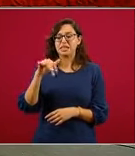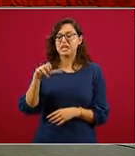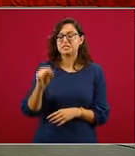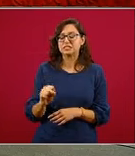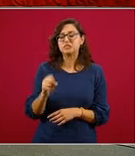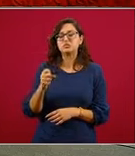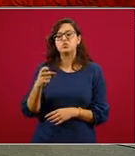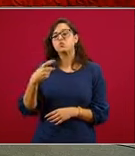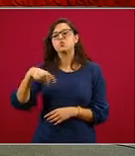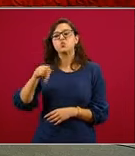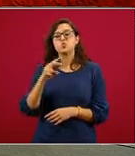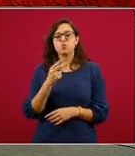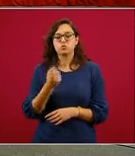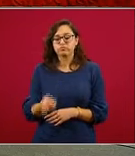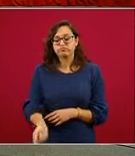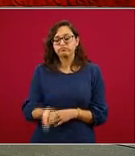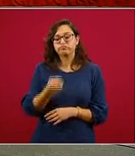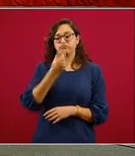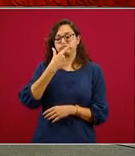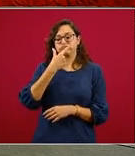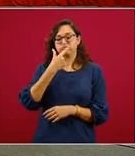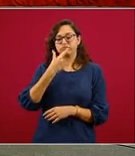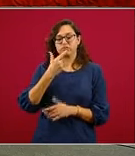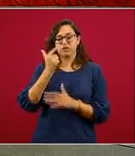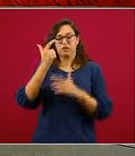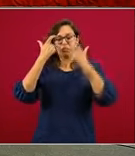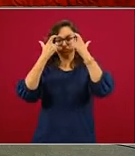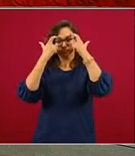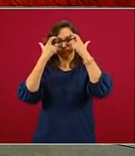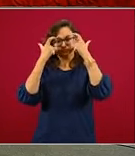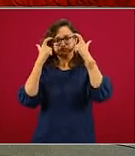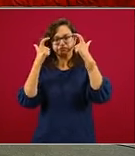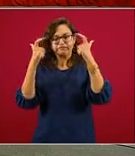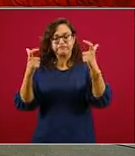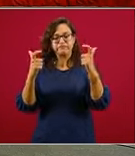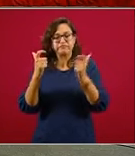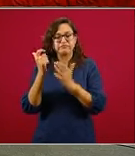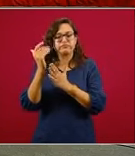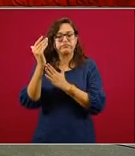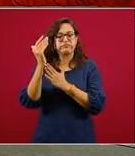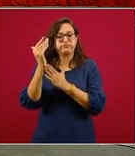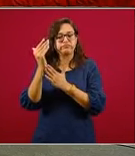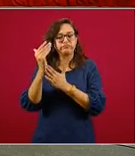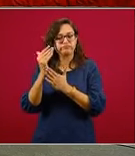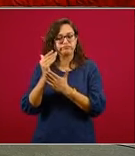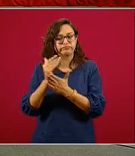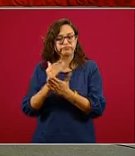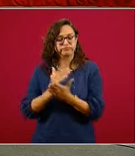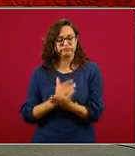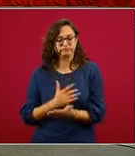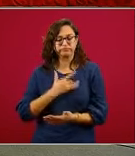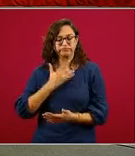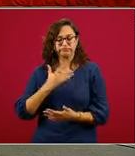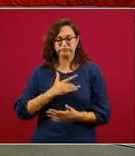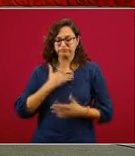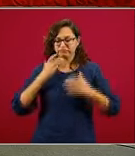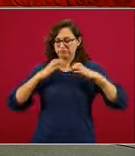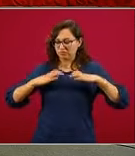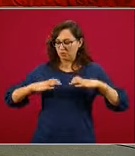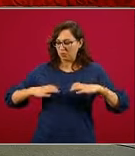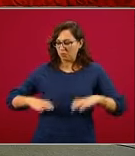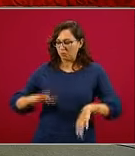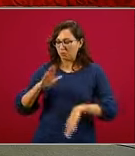para activar un sistema que permite reducir especialmente muchos de los síntomas